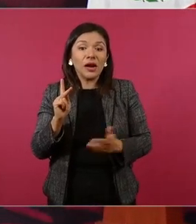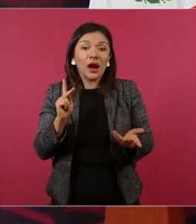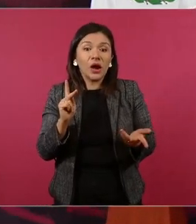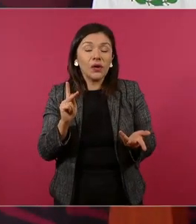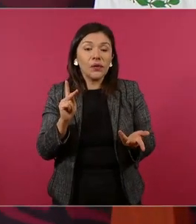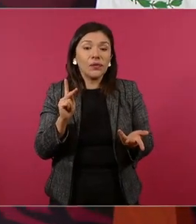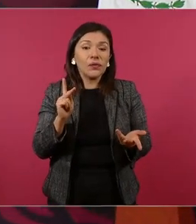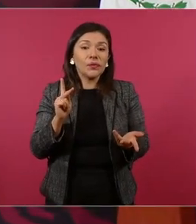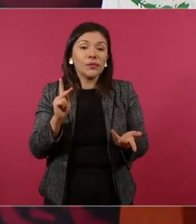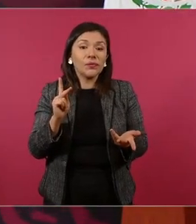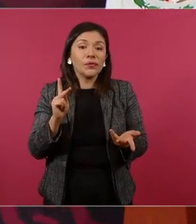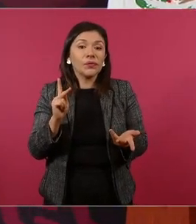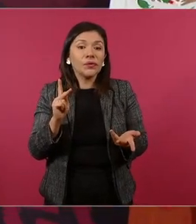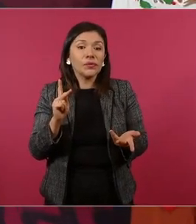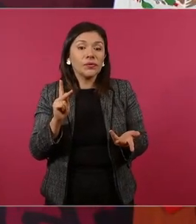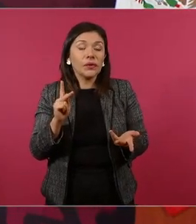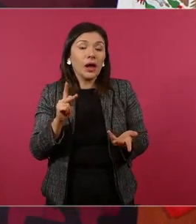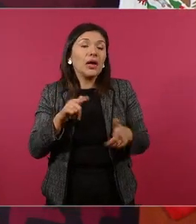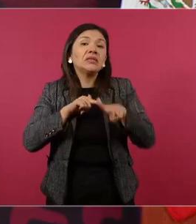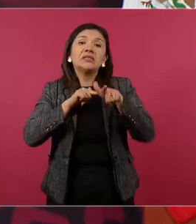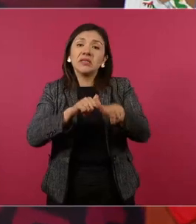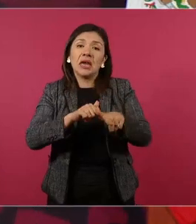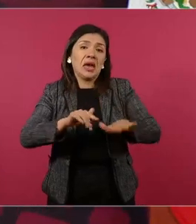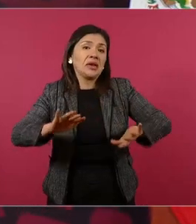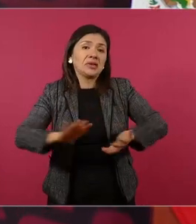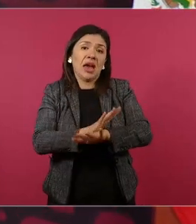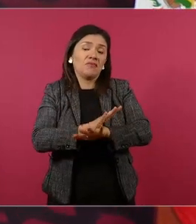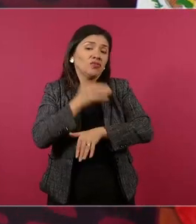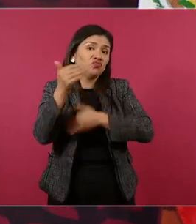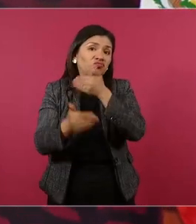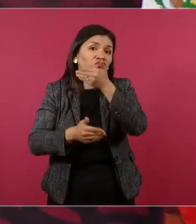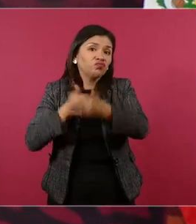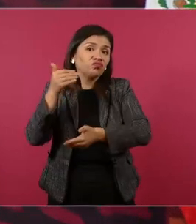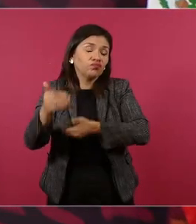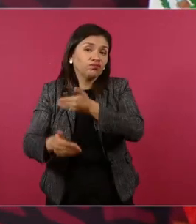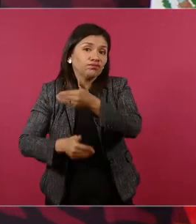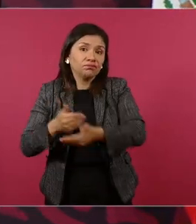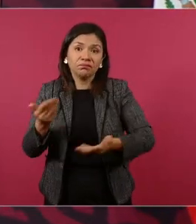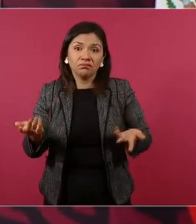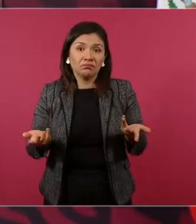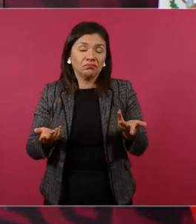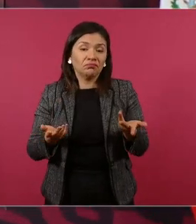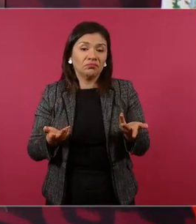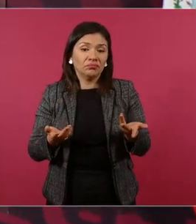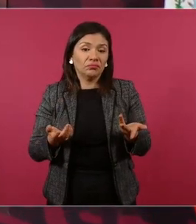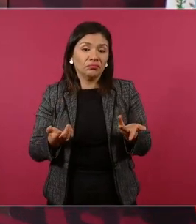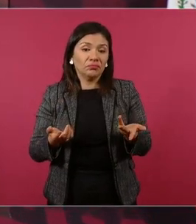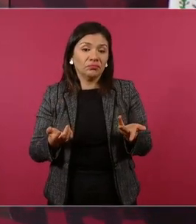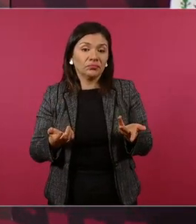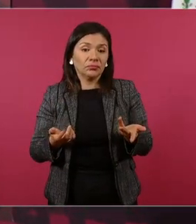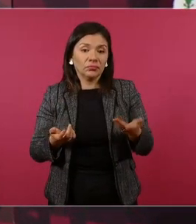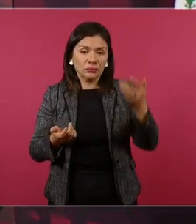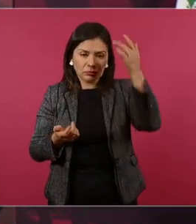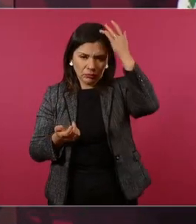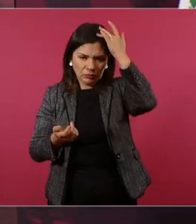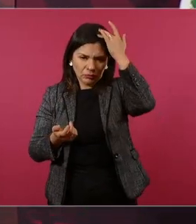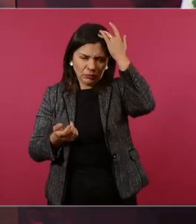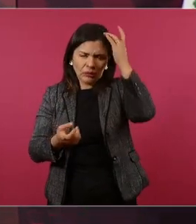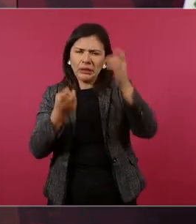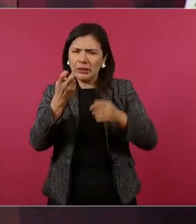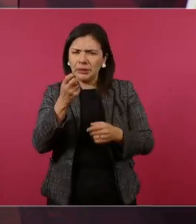este la transformación Va a continuar Entonces nada más es cosa